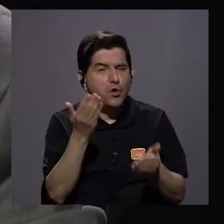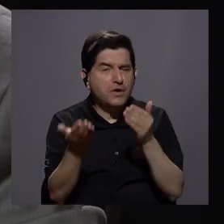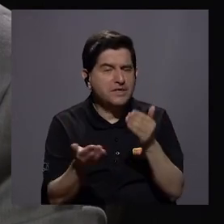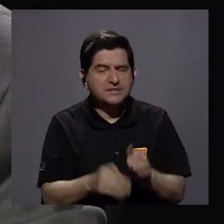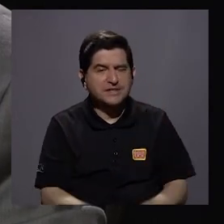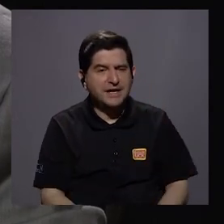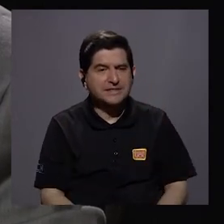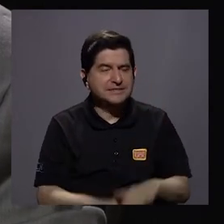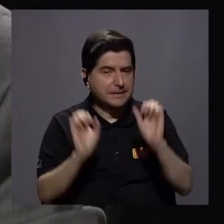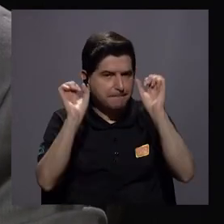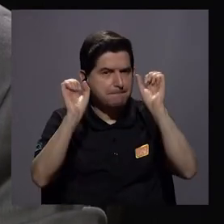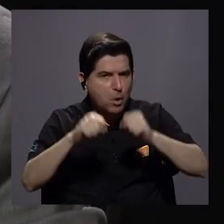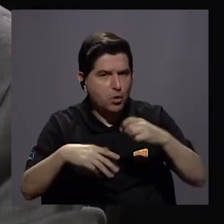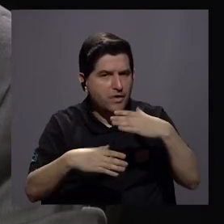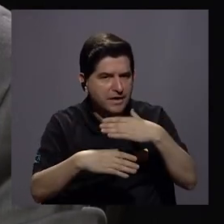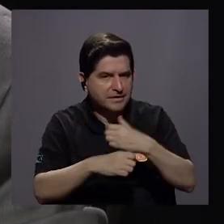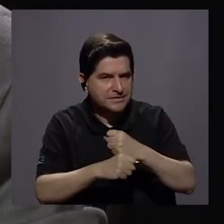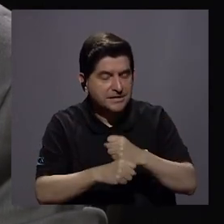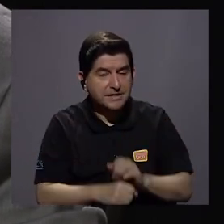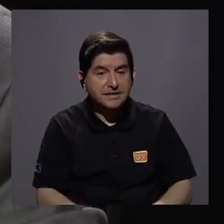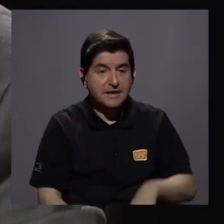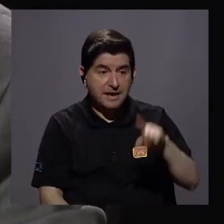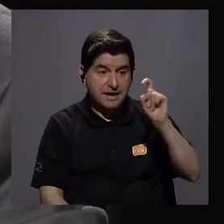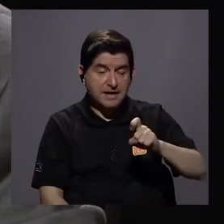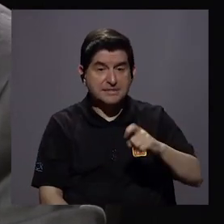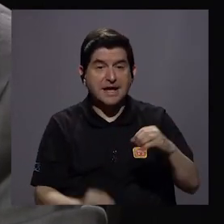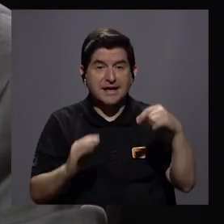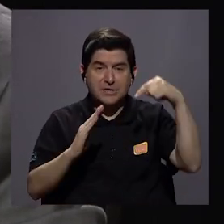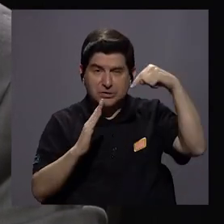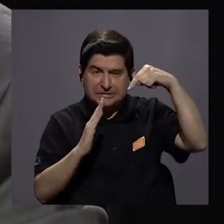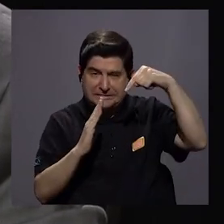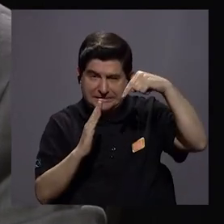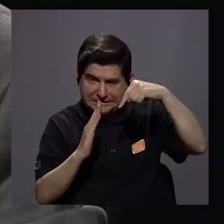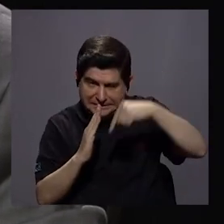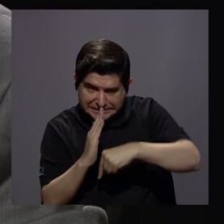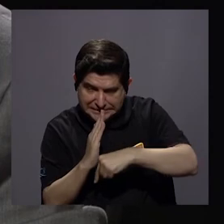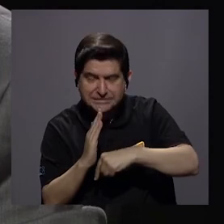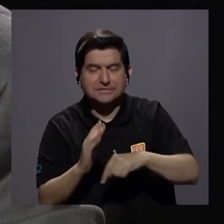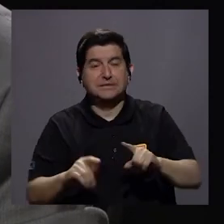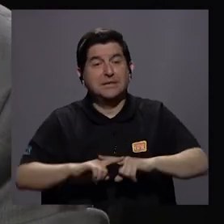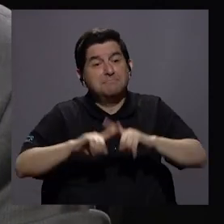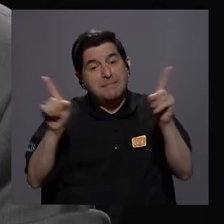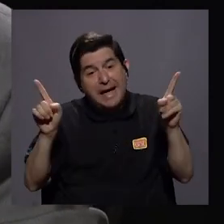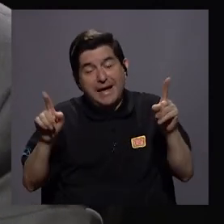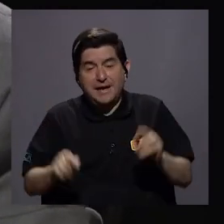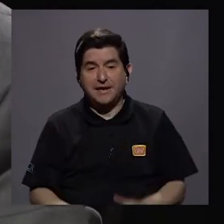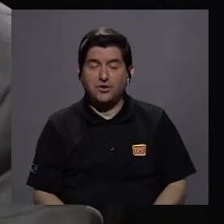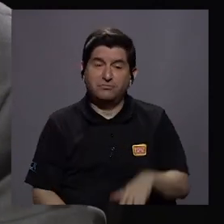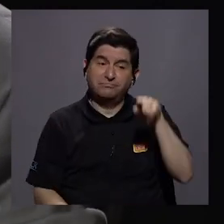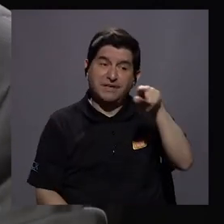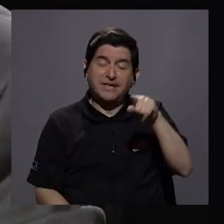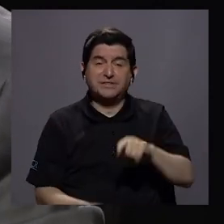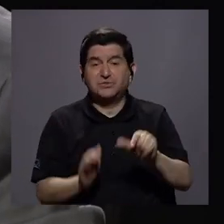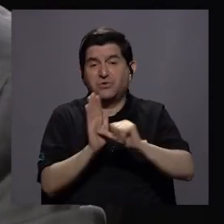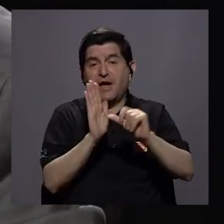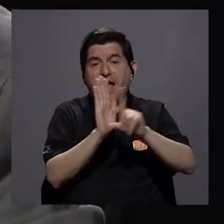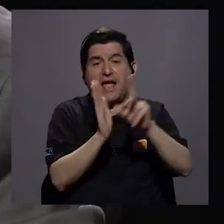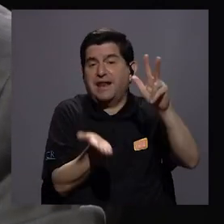posible, porque era necesaria que fuera un poquito más profunda, pero fue lo que se aprobó en la Asamblea